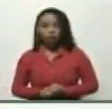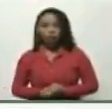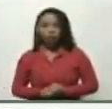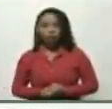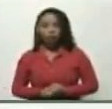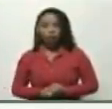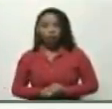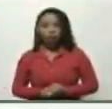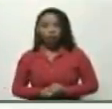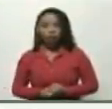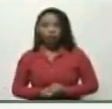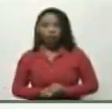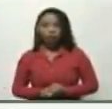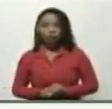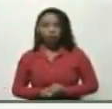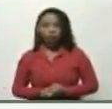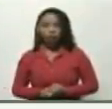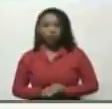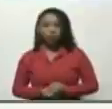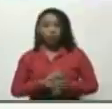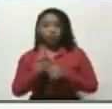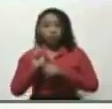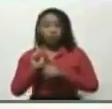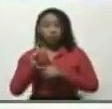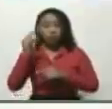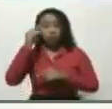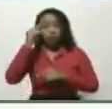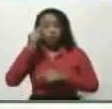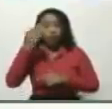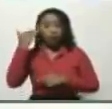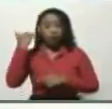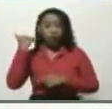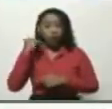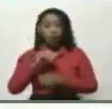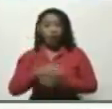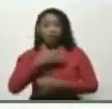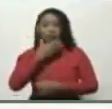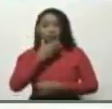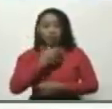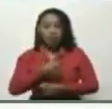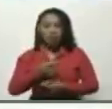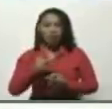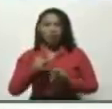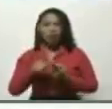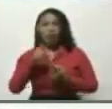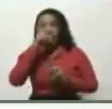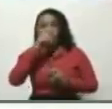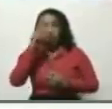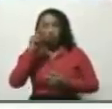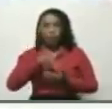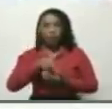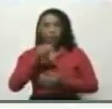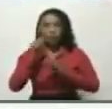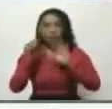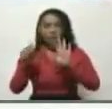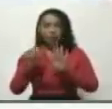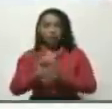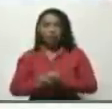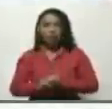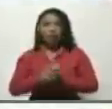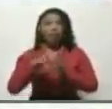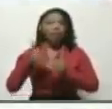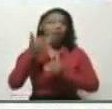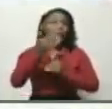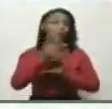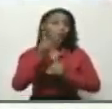Y desde aquellos días de diciembre del año 2006, después